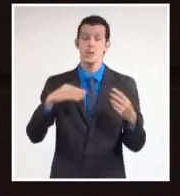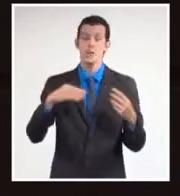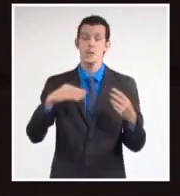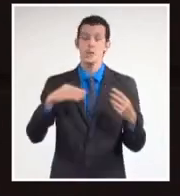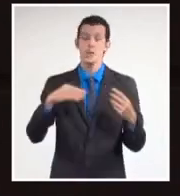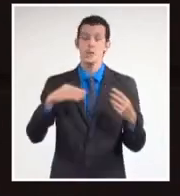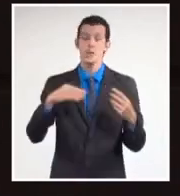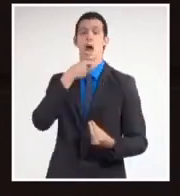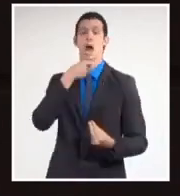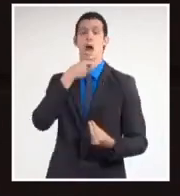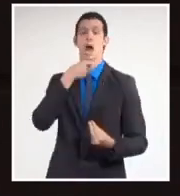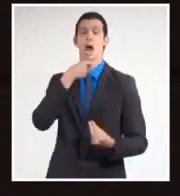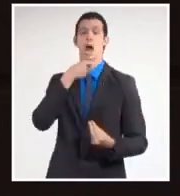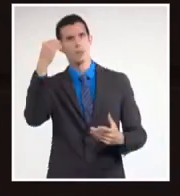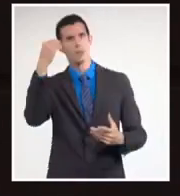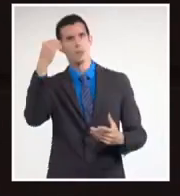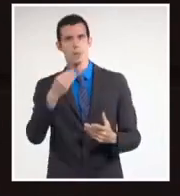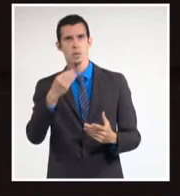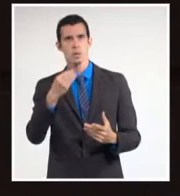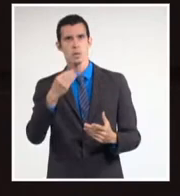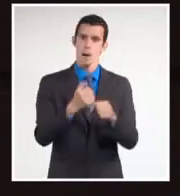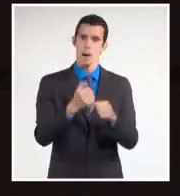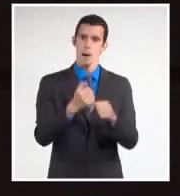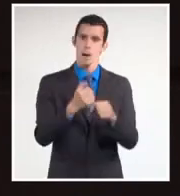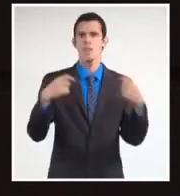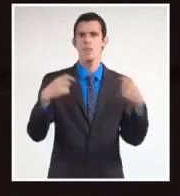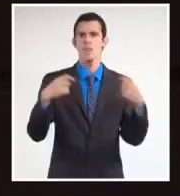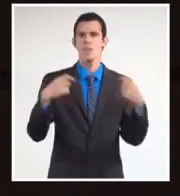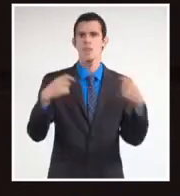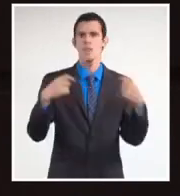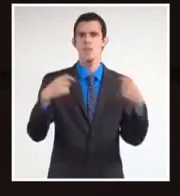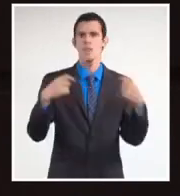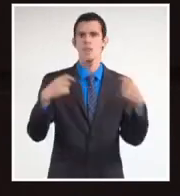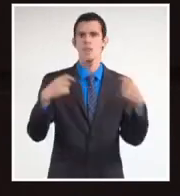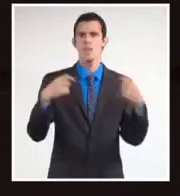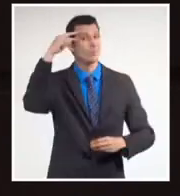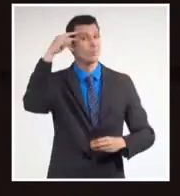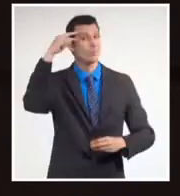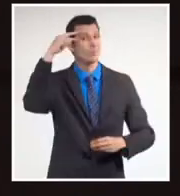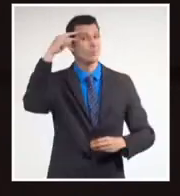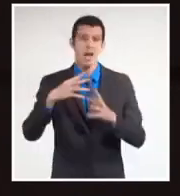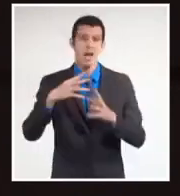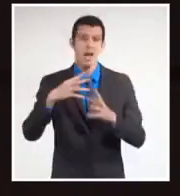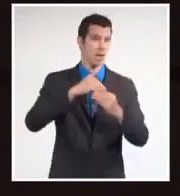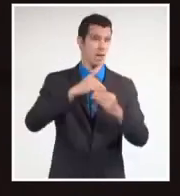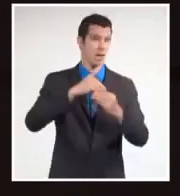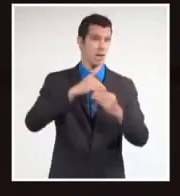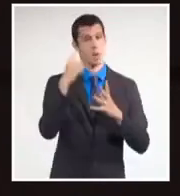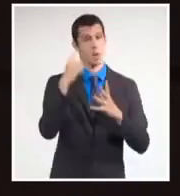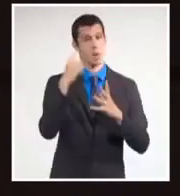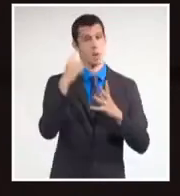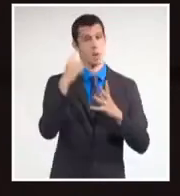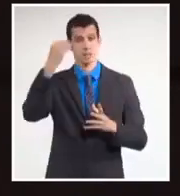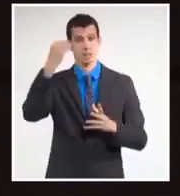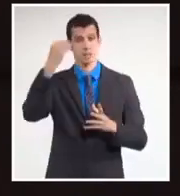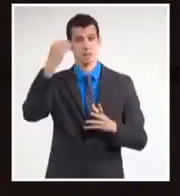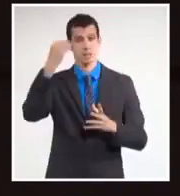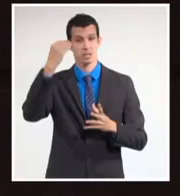fundamentales. Cambio de mentalidad y capacitación de los que dirigen para poder enfrentar estos